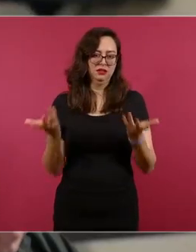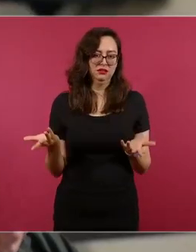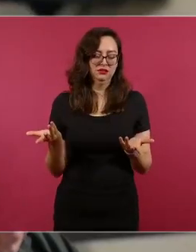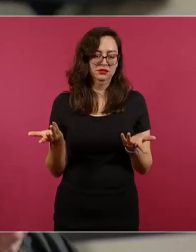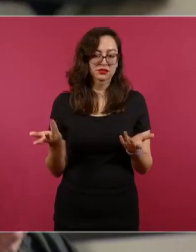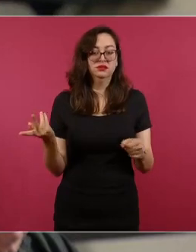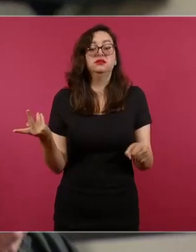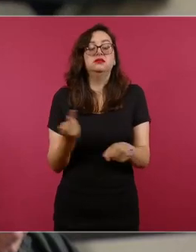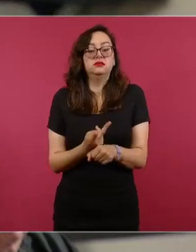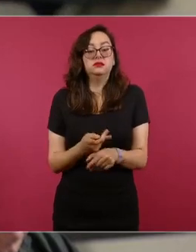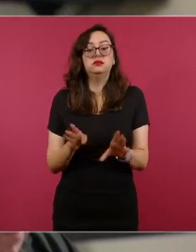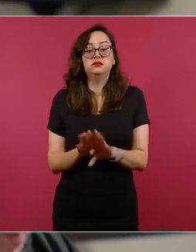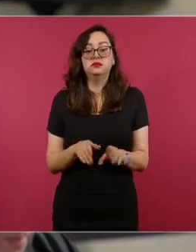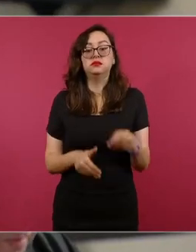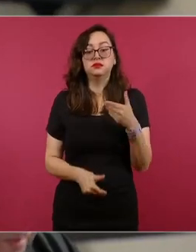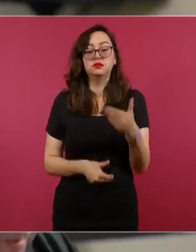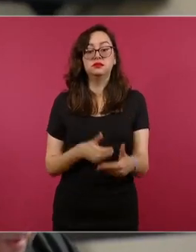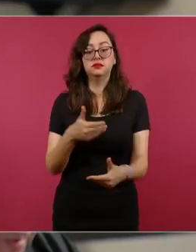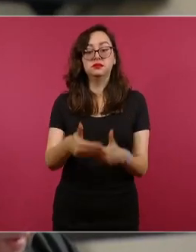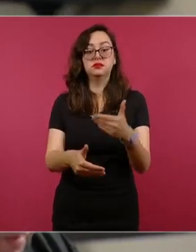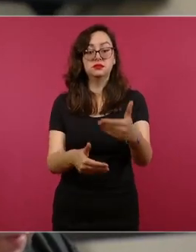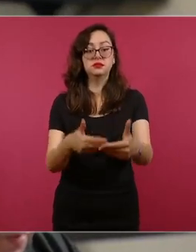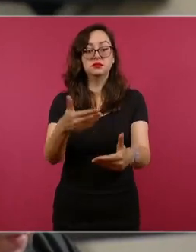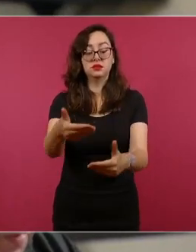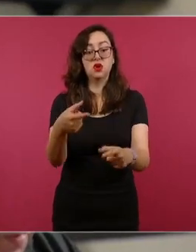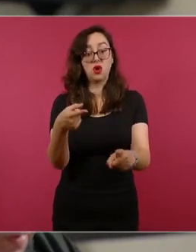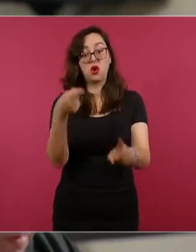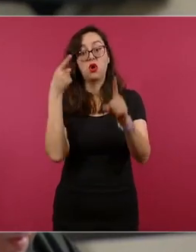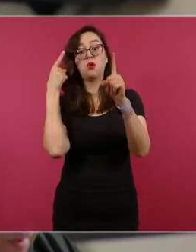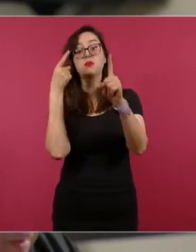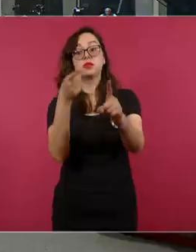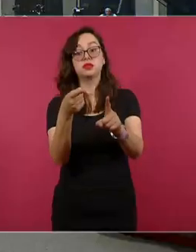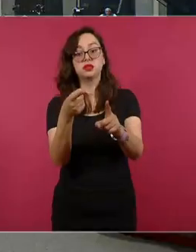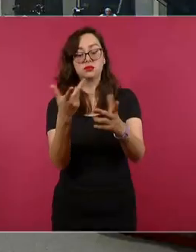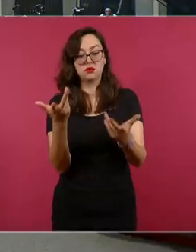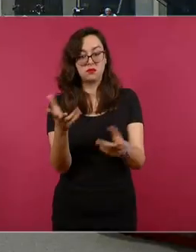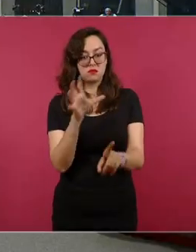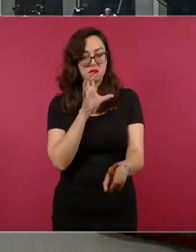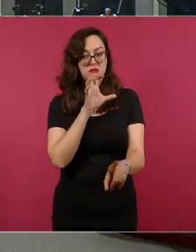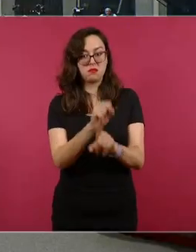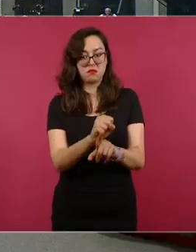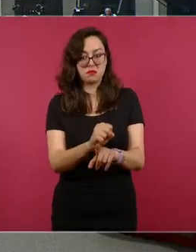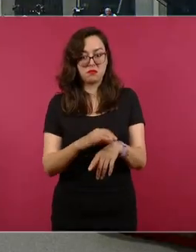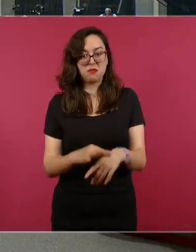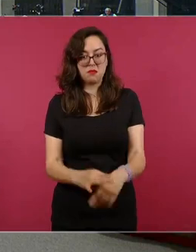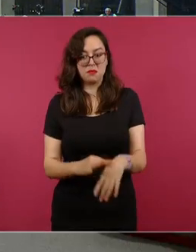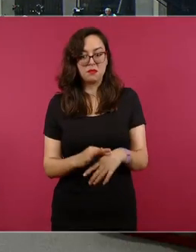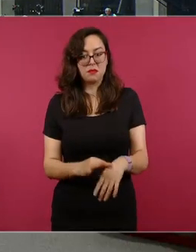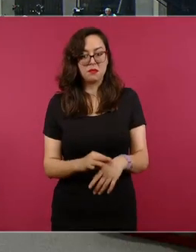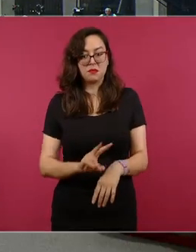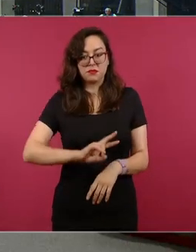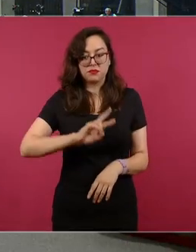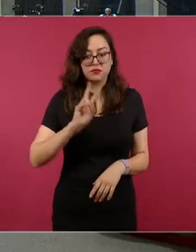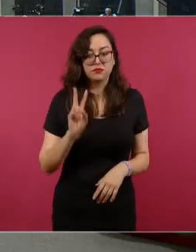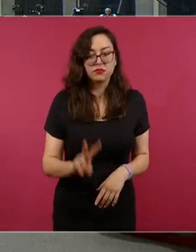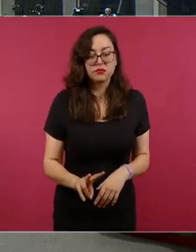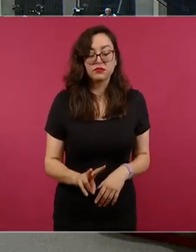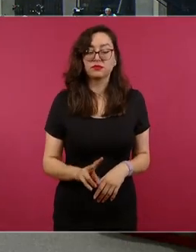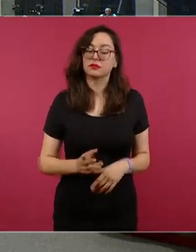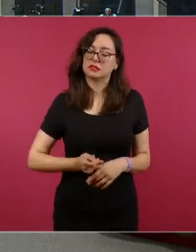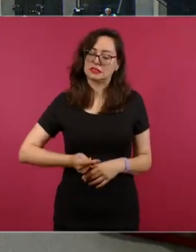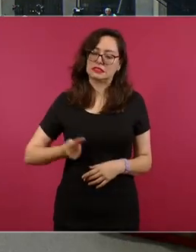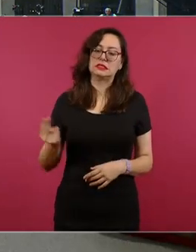¿Qué pasos concretos dará su gobierno para asegurar que este objetivo se convierta en una realidad para todos los mexicanos? El llamado es claro y